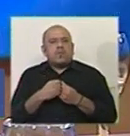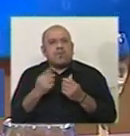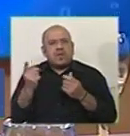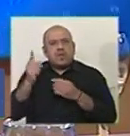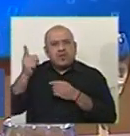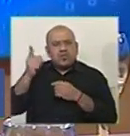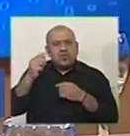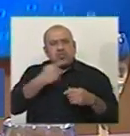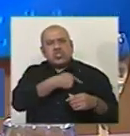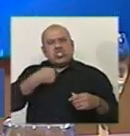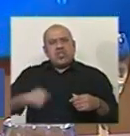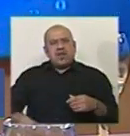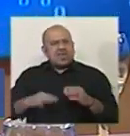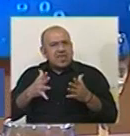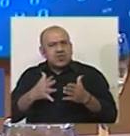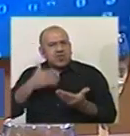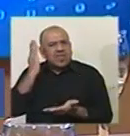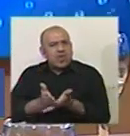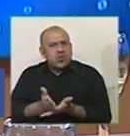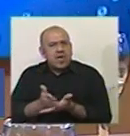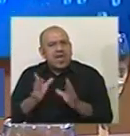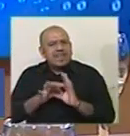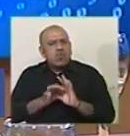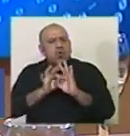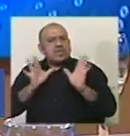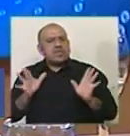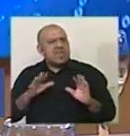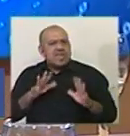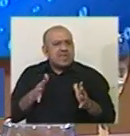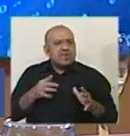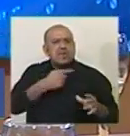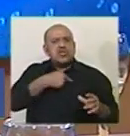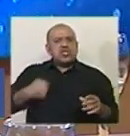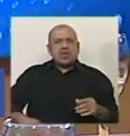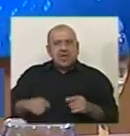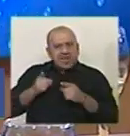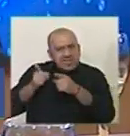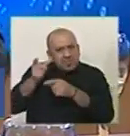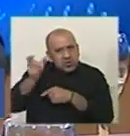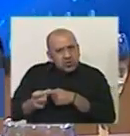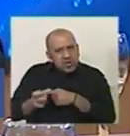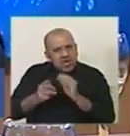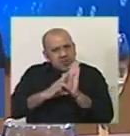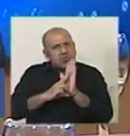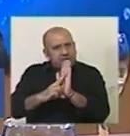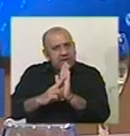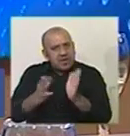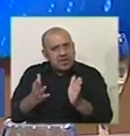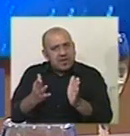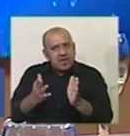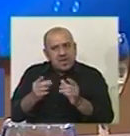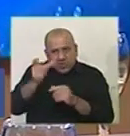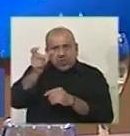chino, o sea, ¿qué es China? ¿Una democracia? Entonces, ese es un referente, más allá del poder económico, del poder